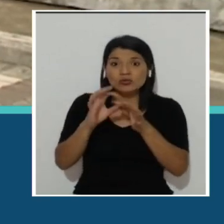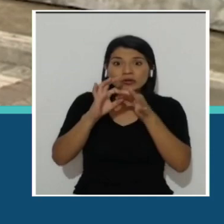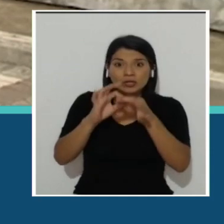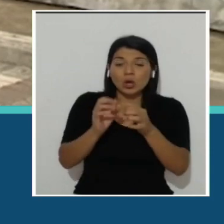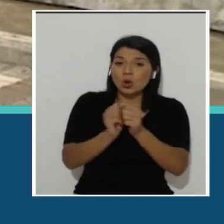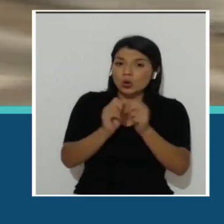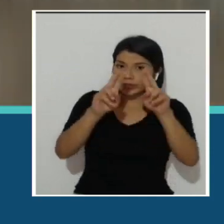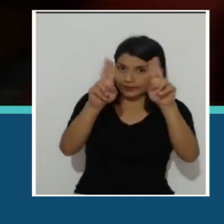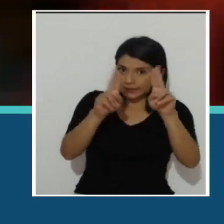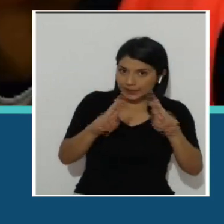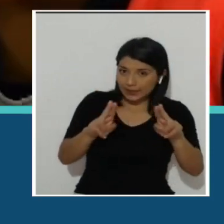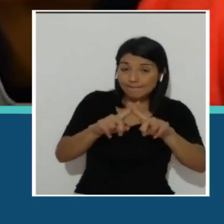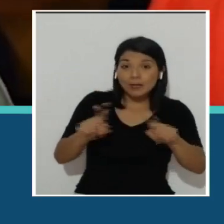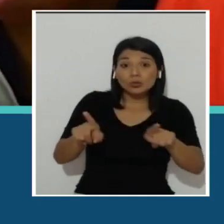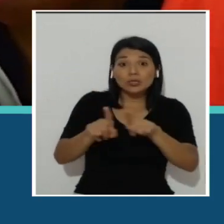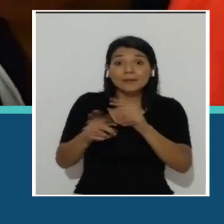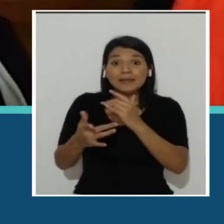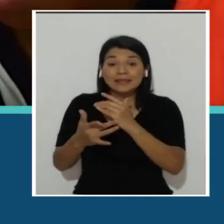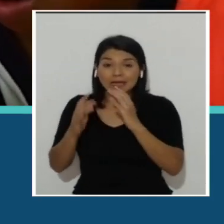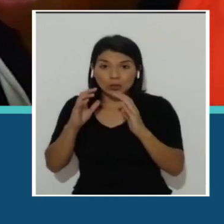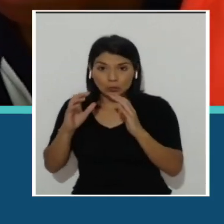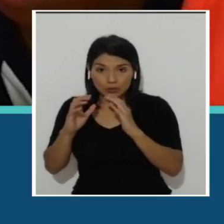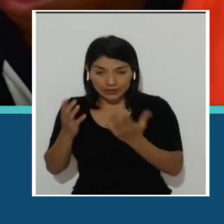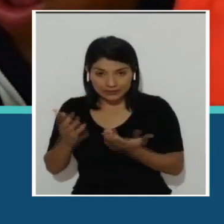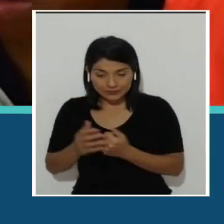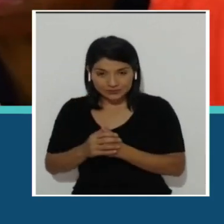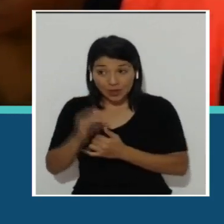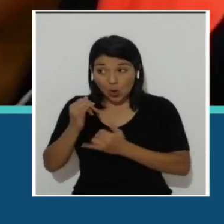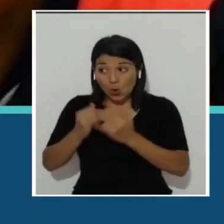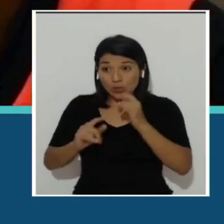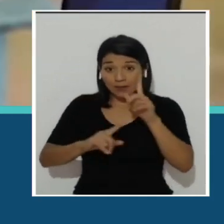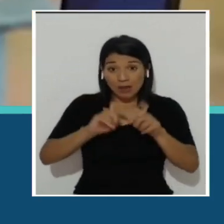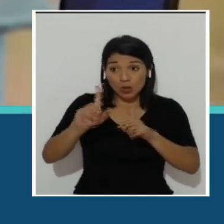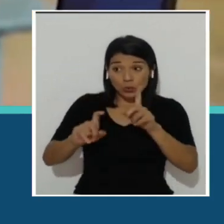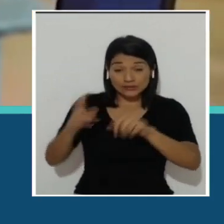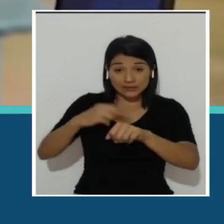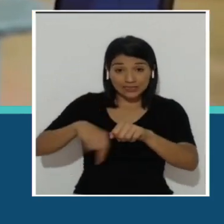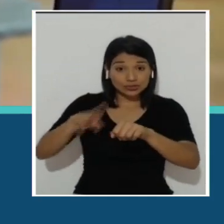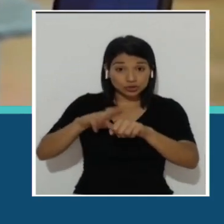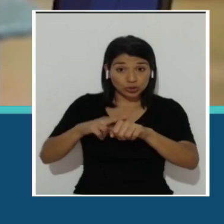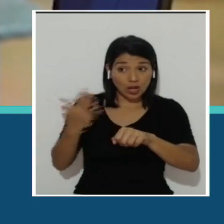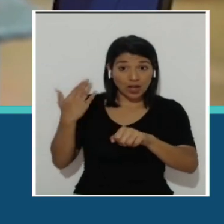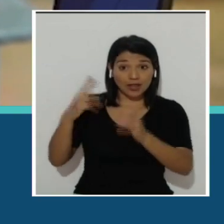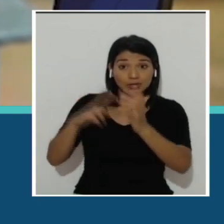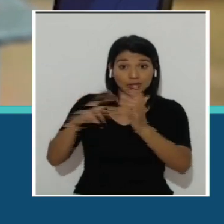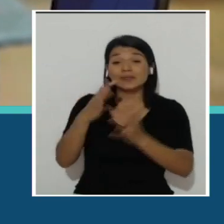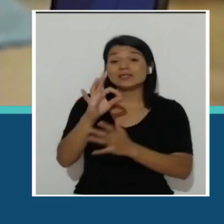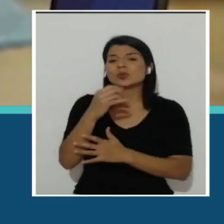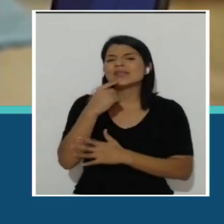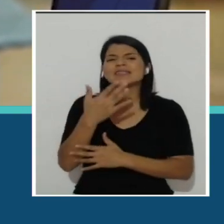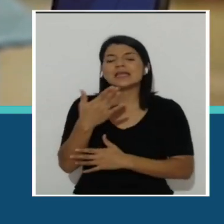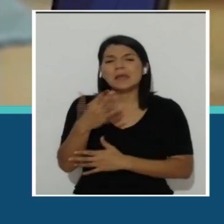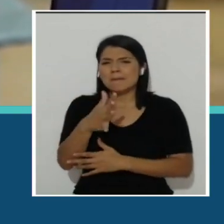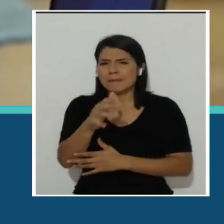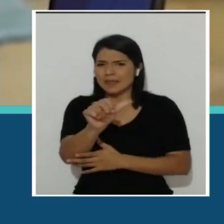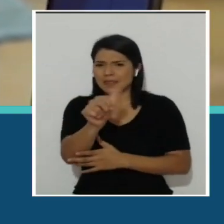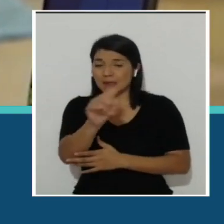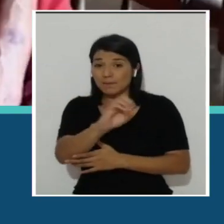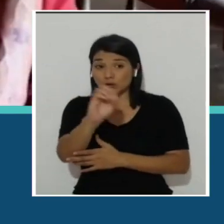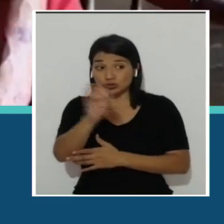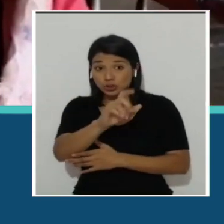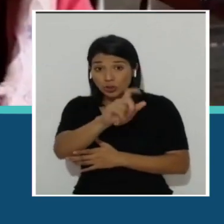las telecomunicaciones. La última encuesta nacional de hogares en el 2019 reveló que cerca del 10% de la población en la región chorotega